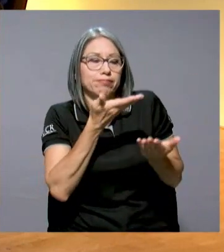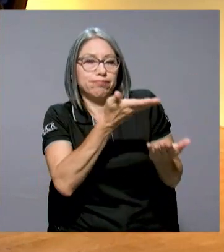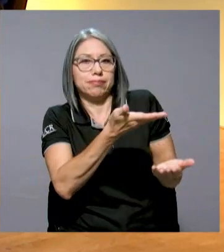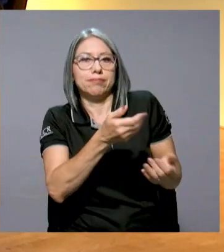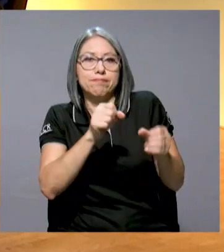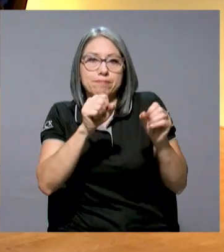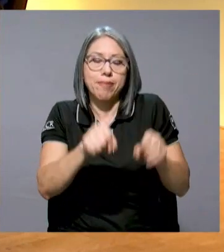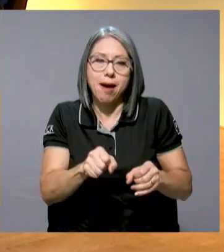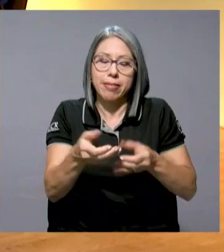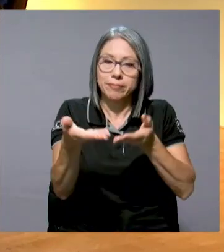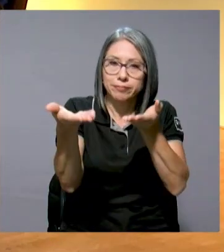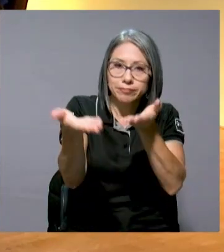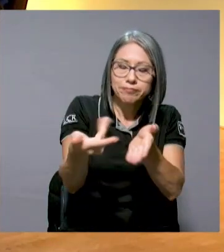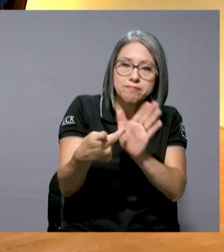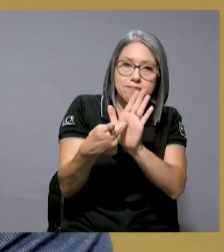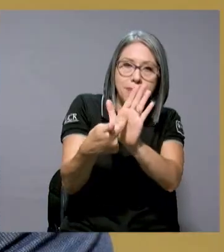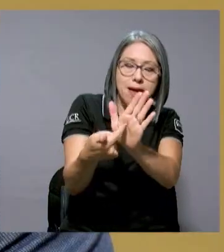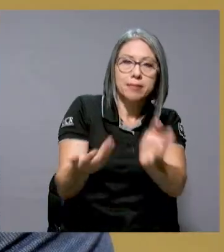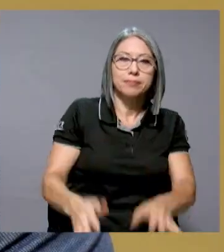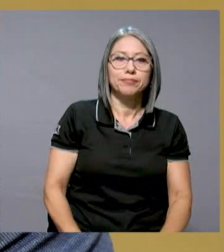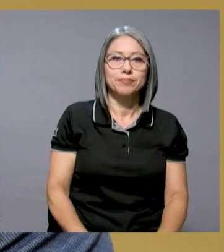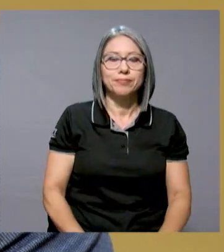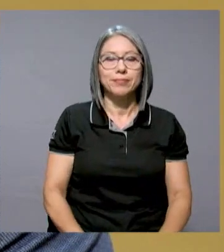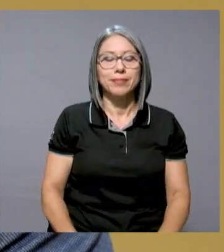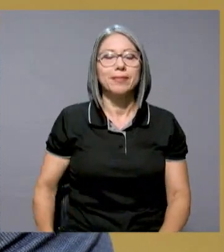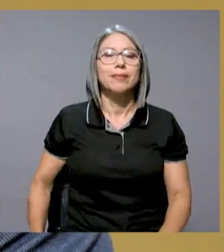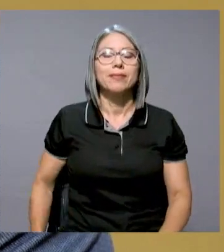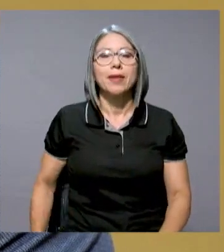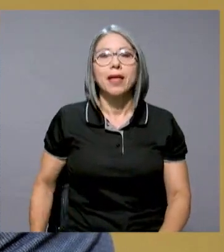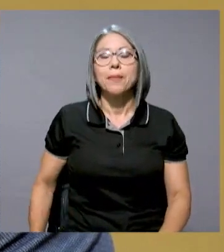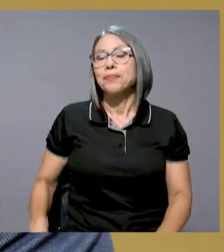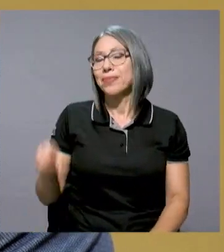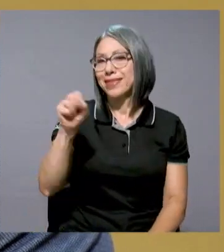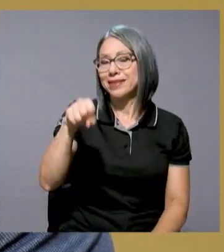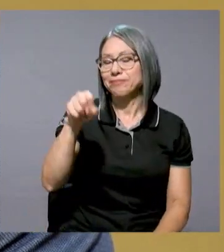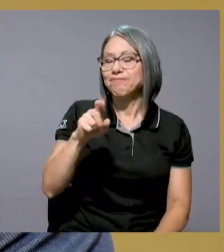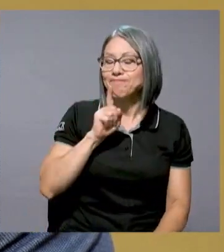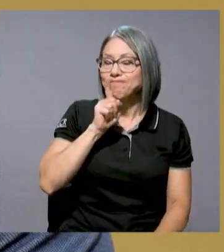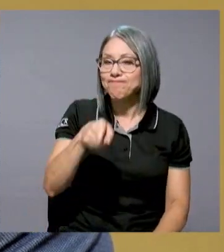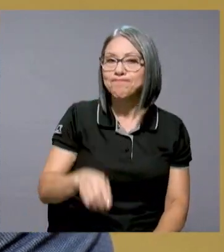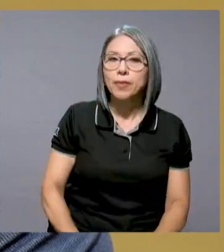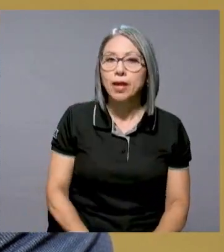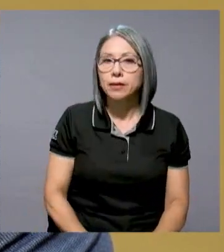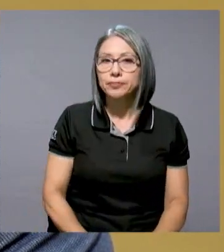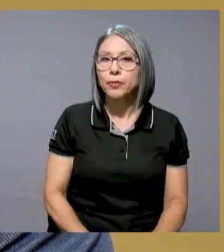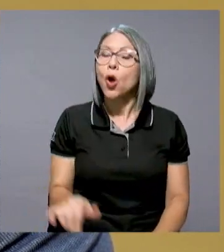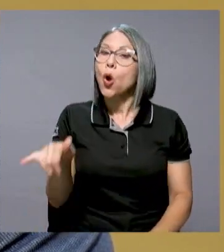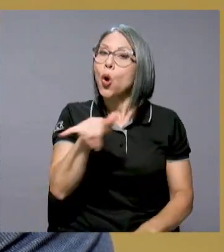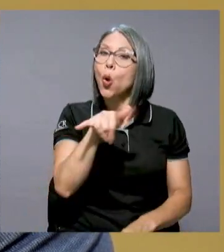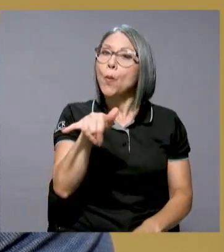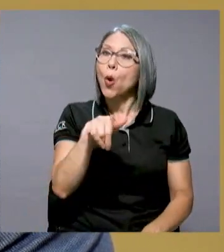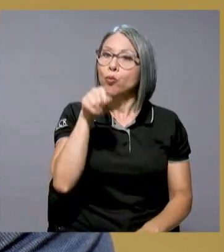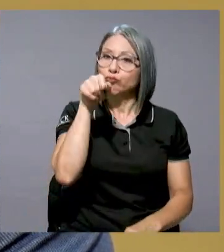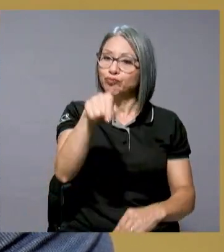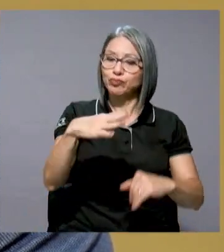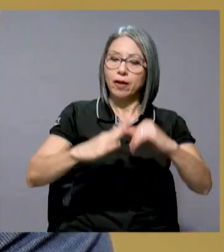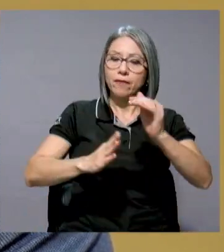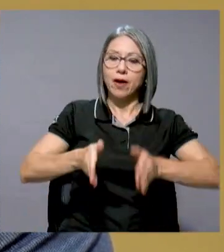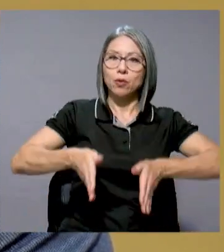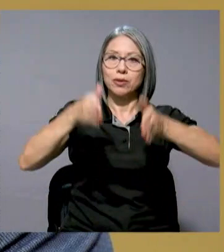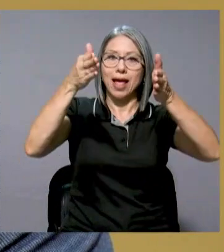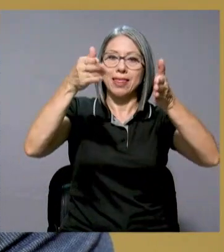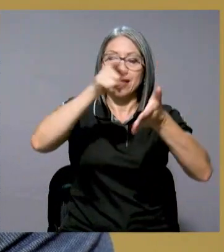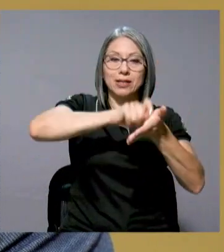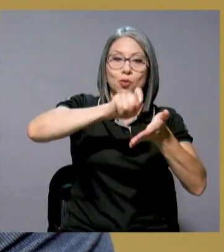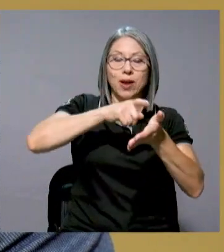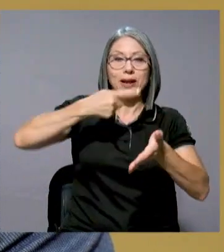la presente? Muchas gracias, Juan. En efecto, como facultad, como escuela, pertenecemos